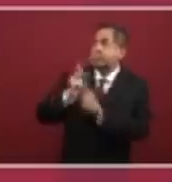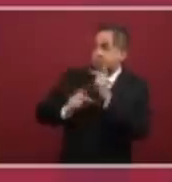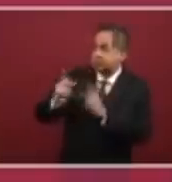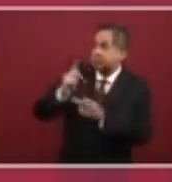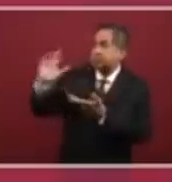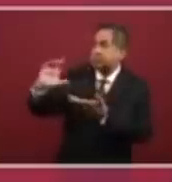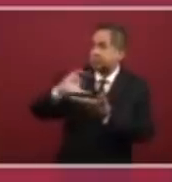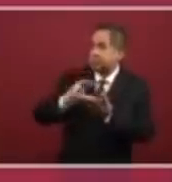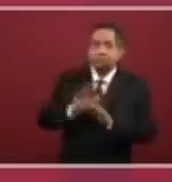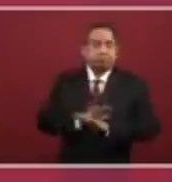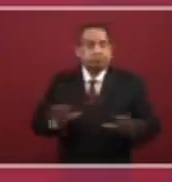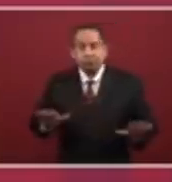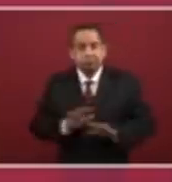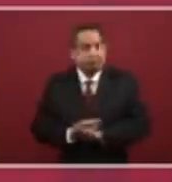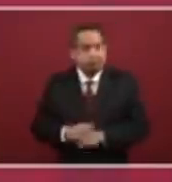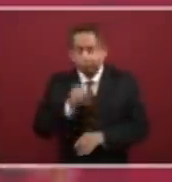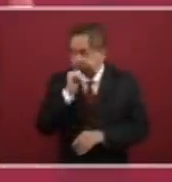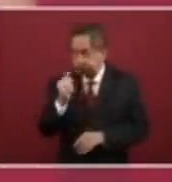trimestre